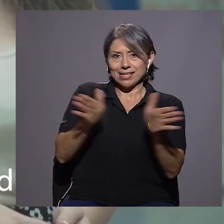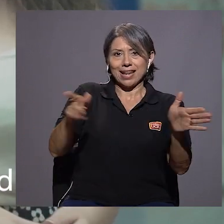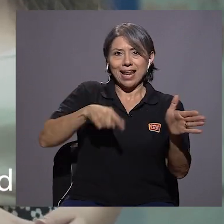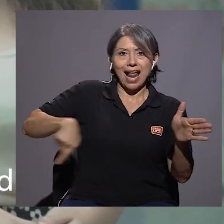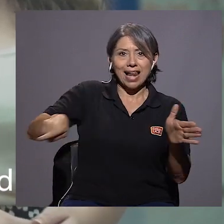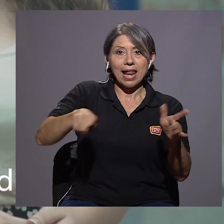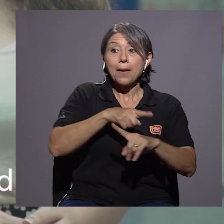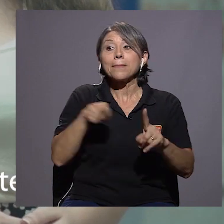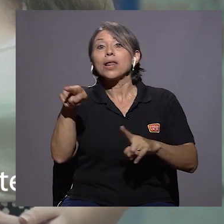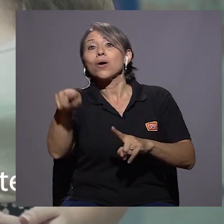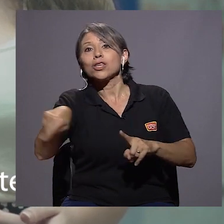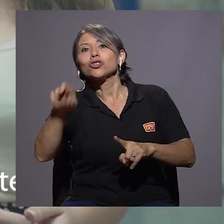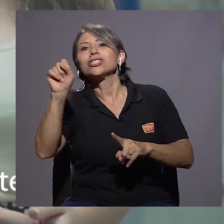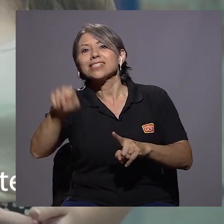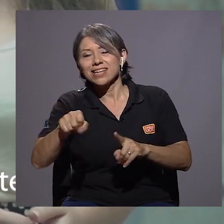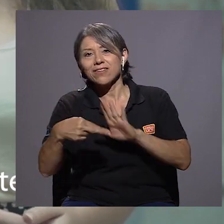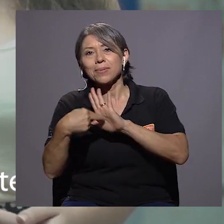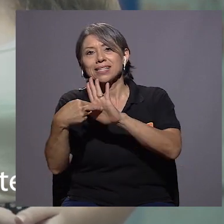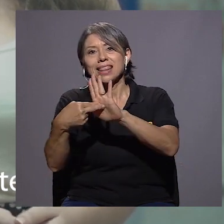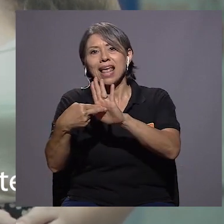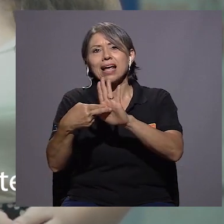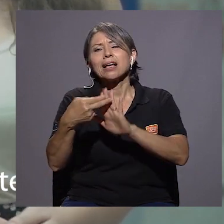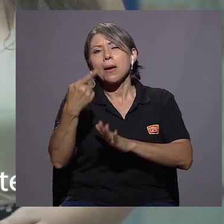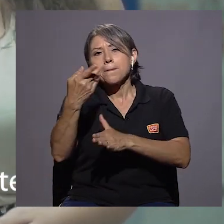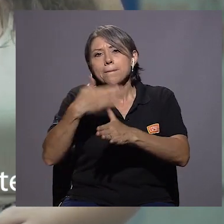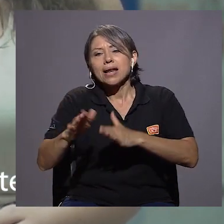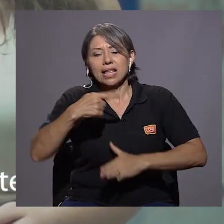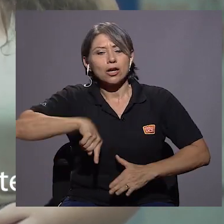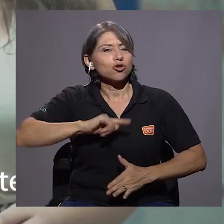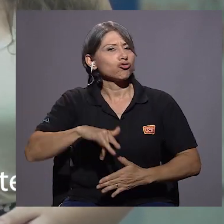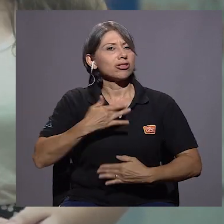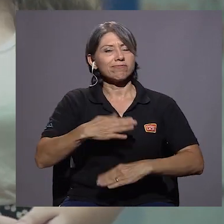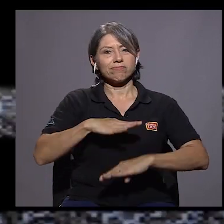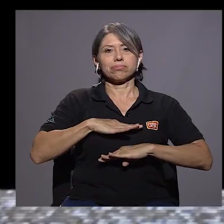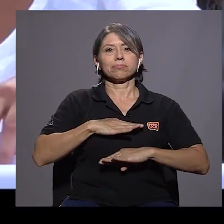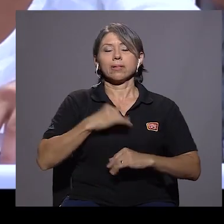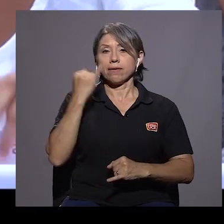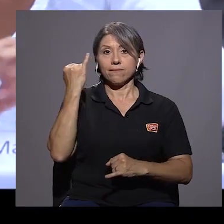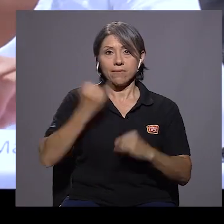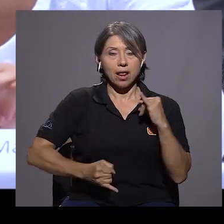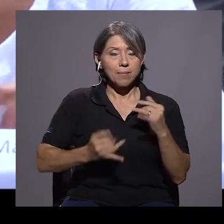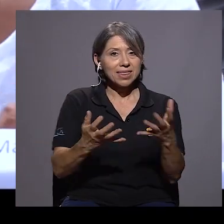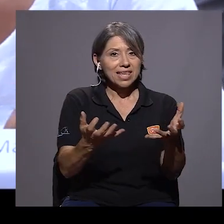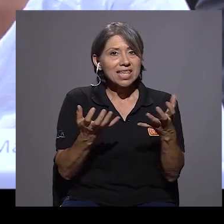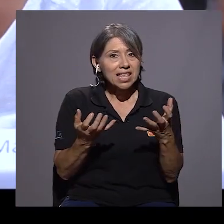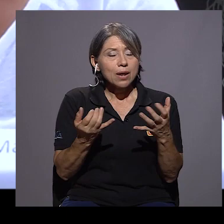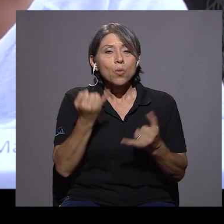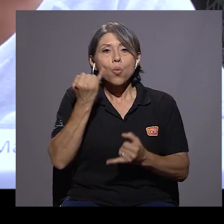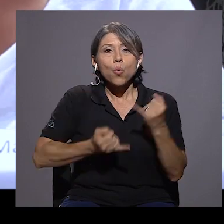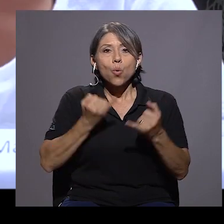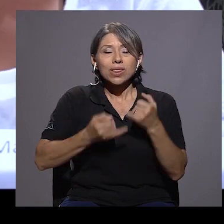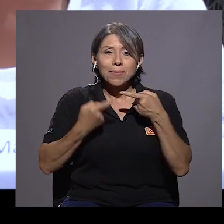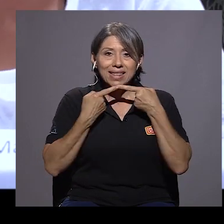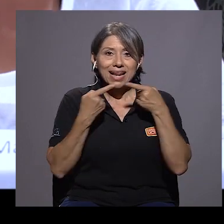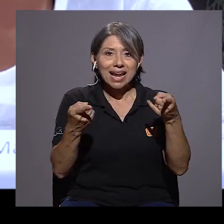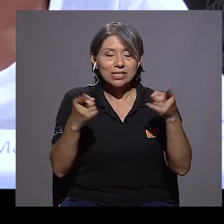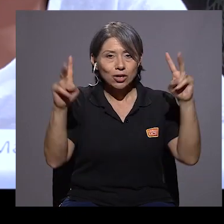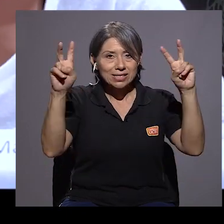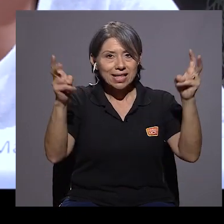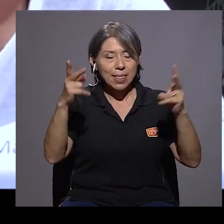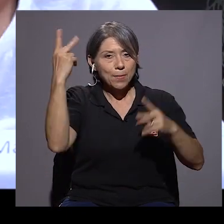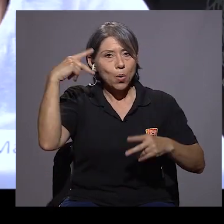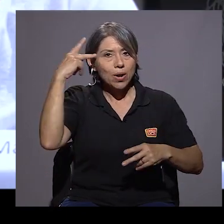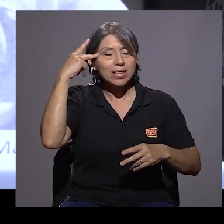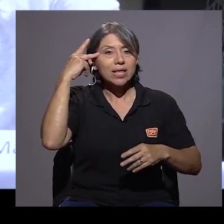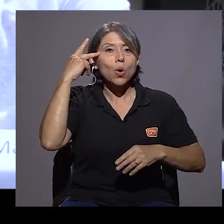movimiento estudiantil, pero sí representan parte de nuestro descontento. Finalmente, quisiéramos hacer